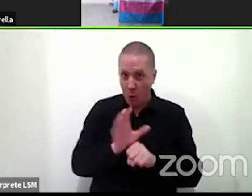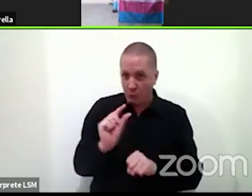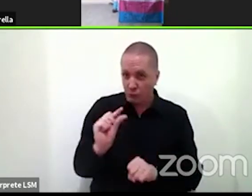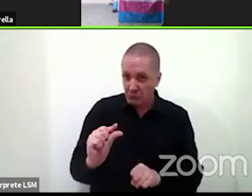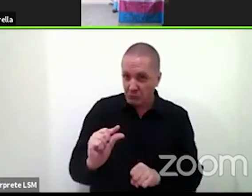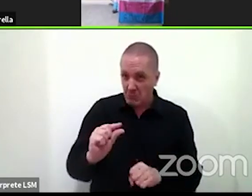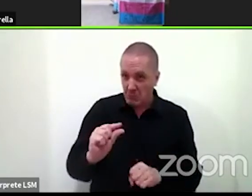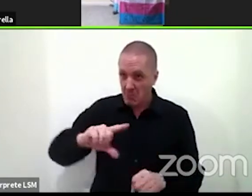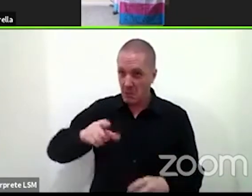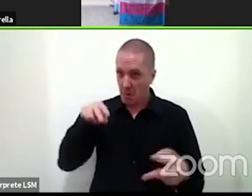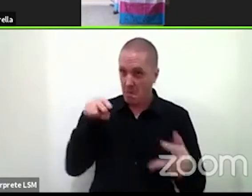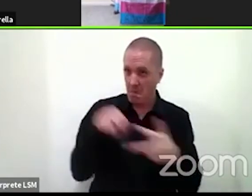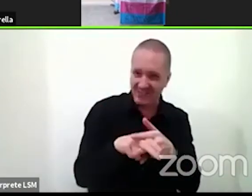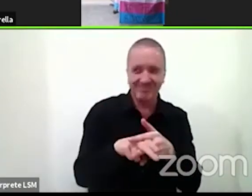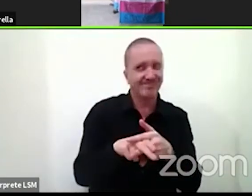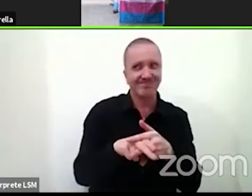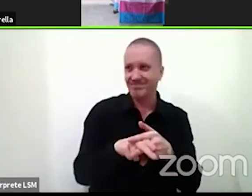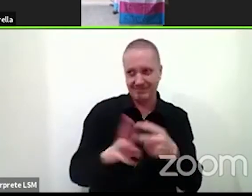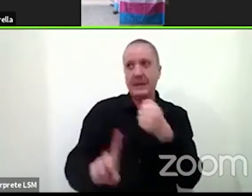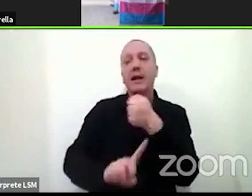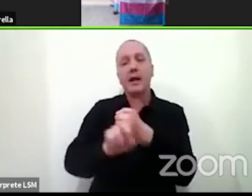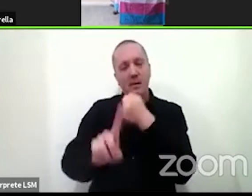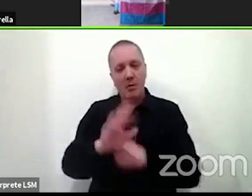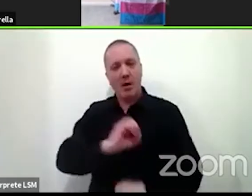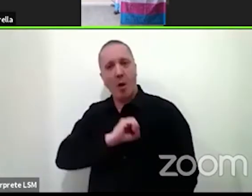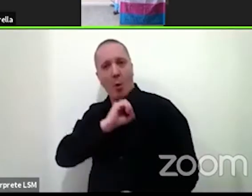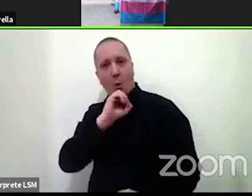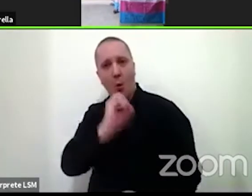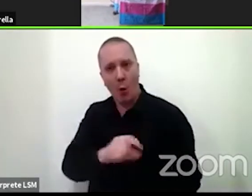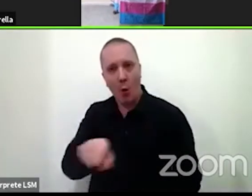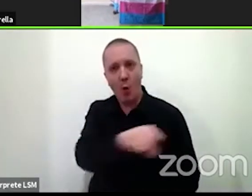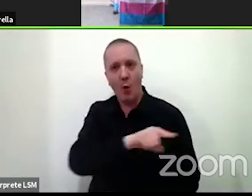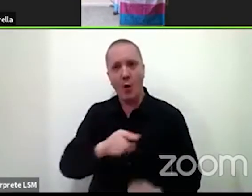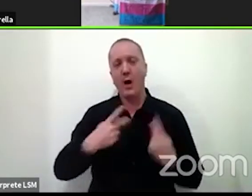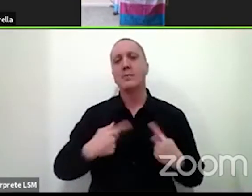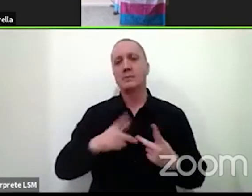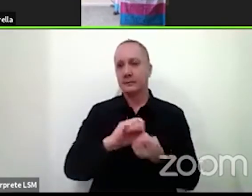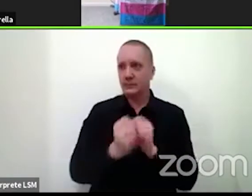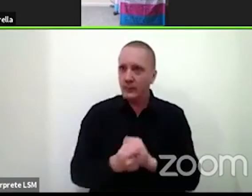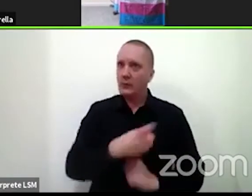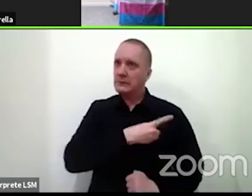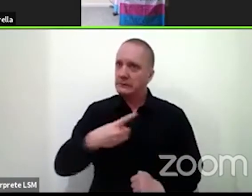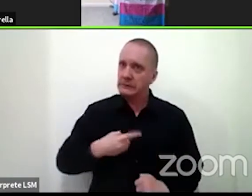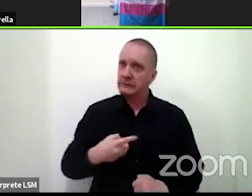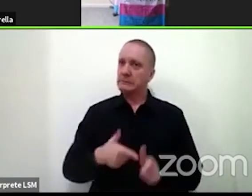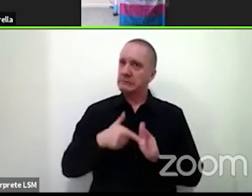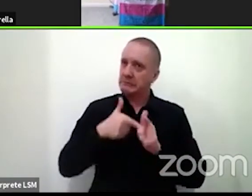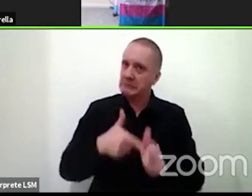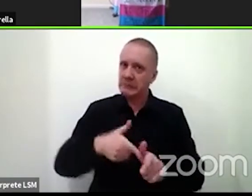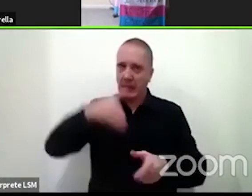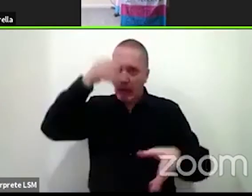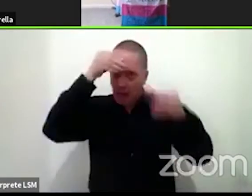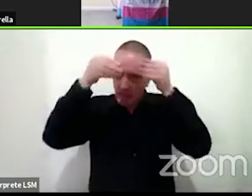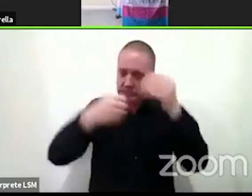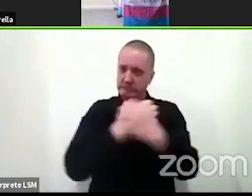transfobia. Es momento de concientizar, de irnos educando, tomarnos de las manos para poder avanzar